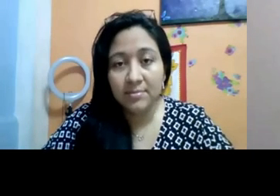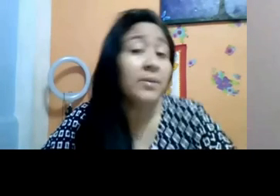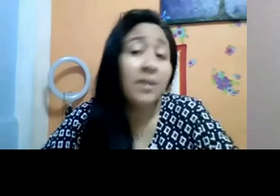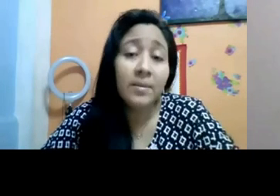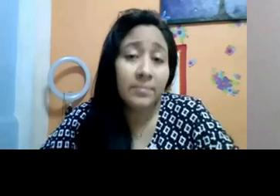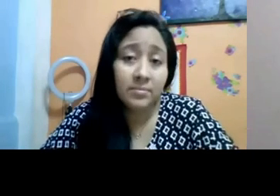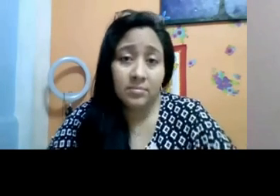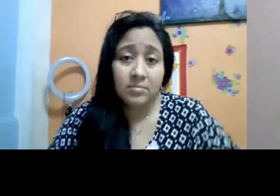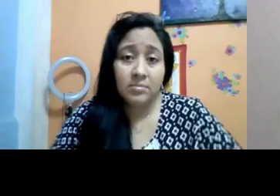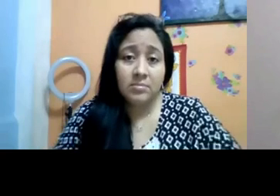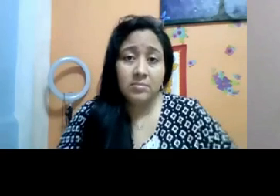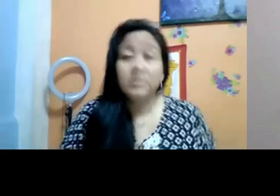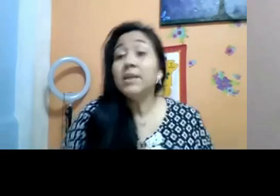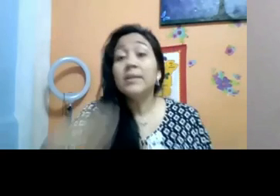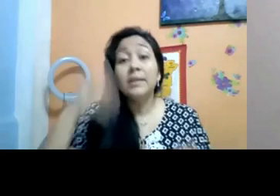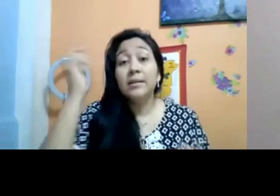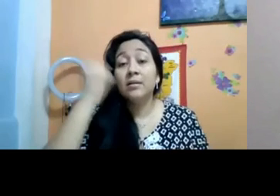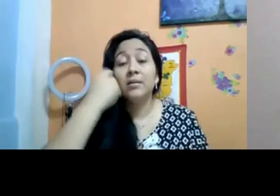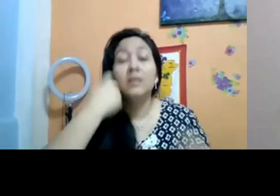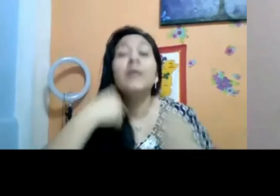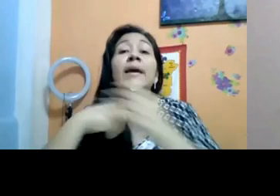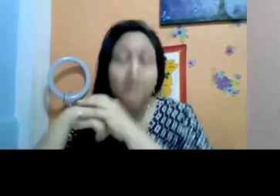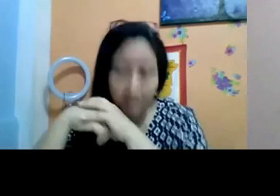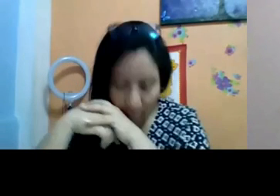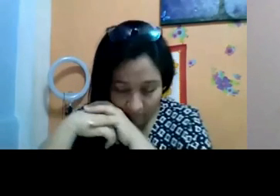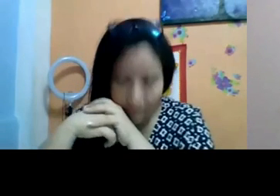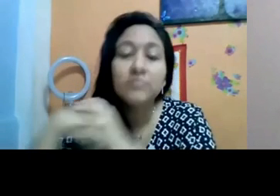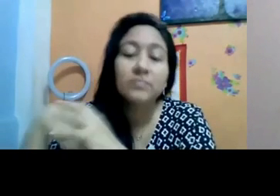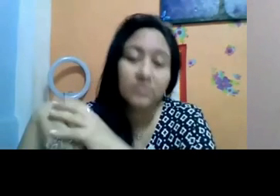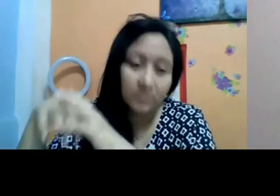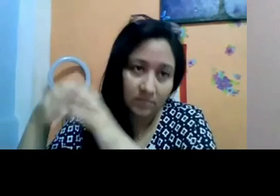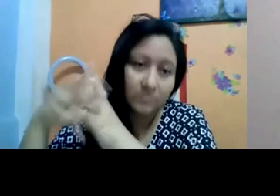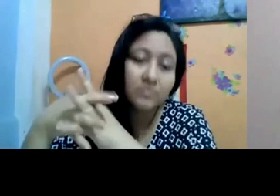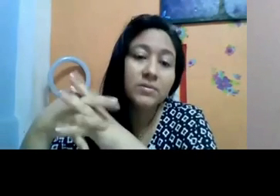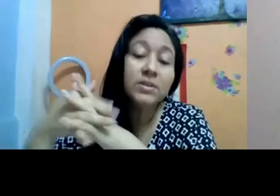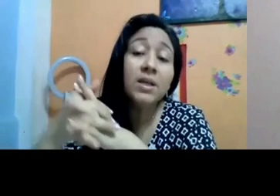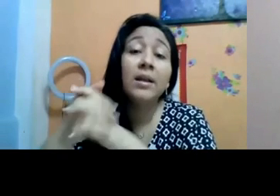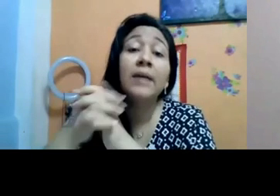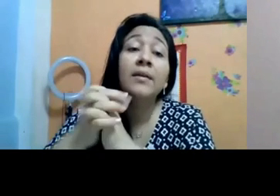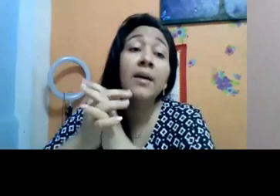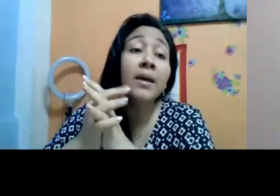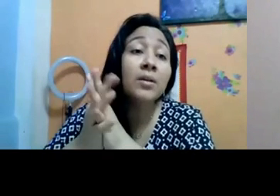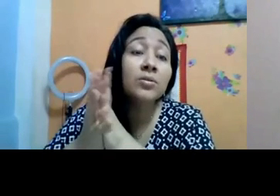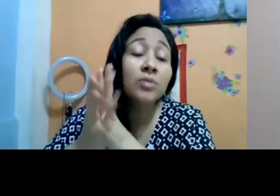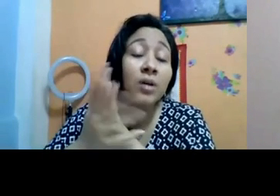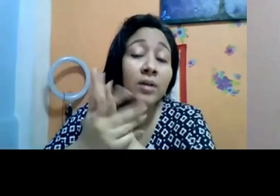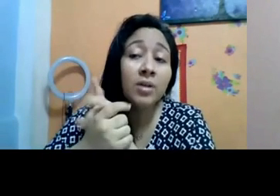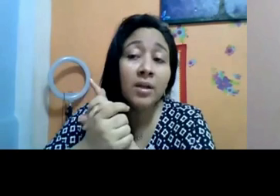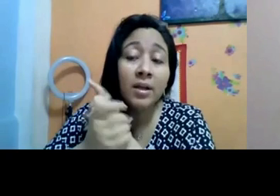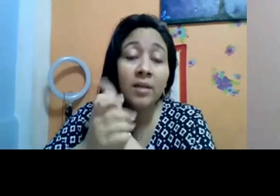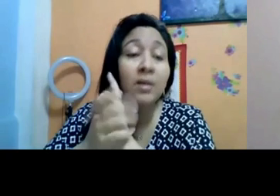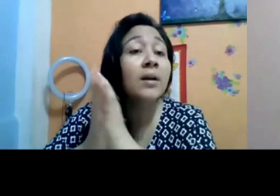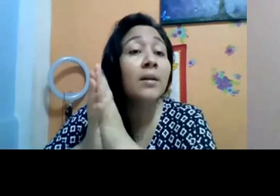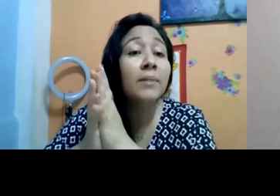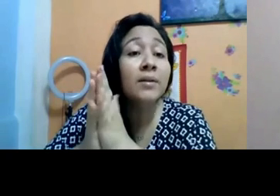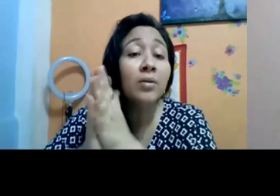si yo lo presentara en mi currículum, sí. ¿Me daría algo de puntaje? O sea, sí, como la que... idea es que